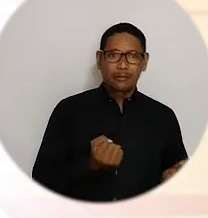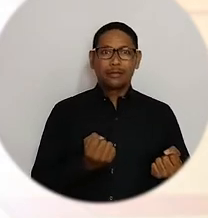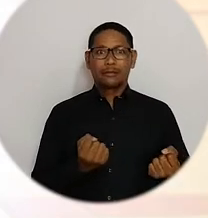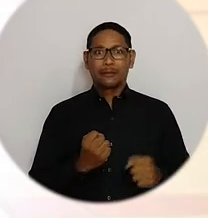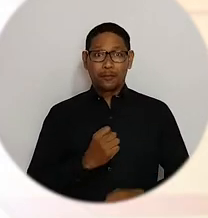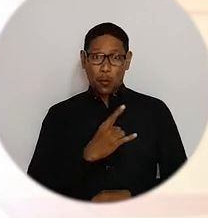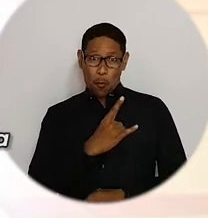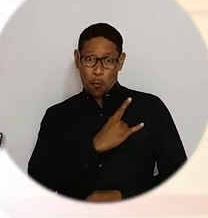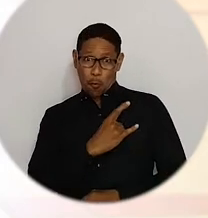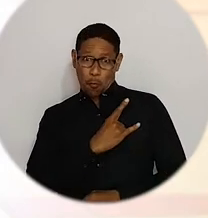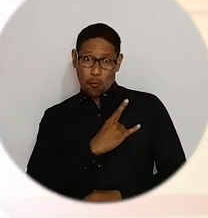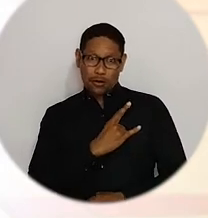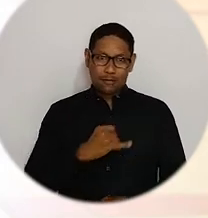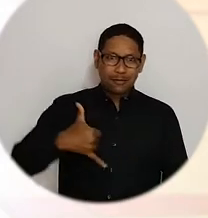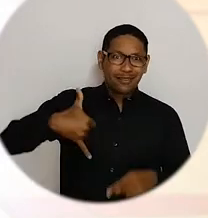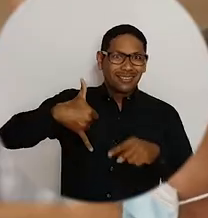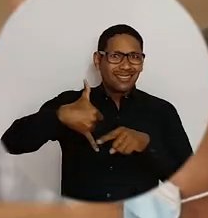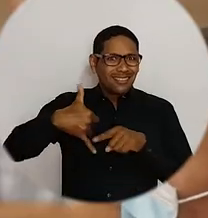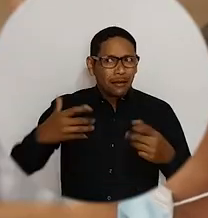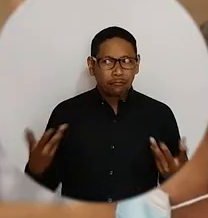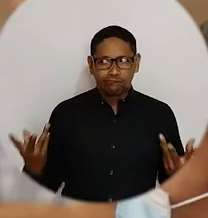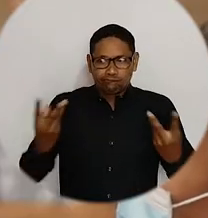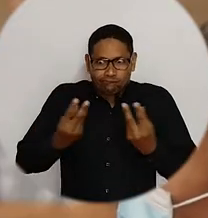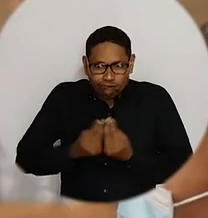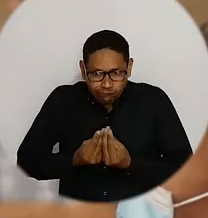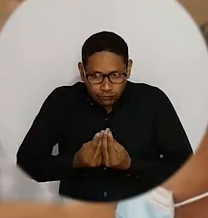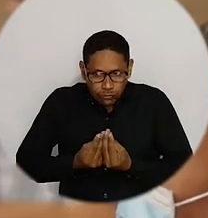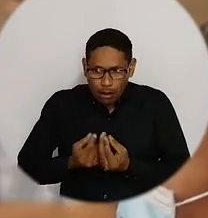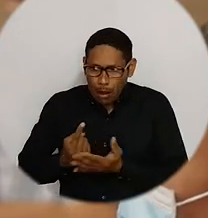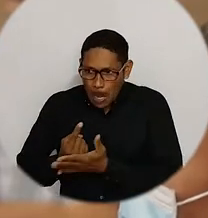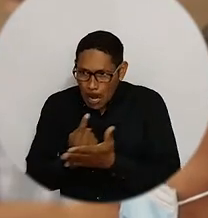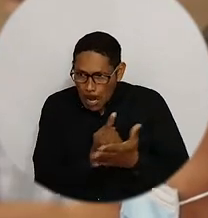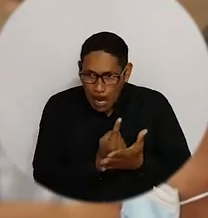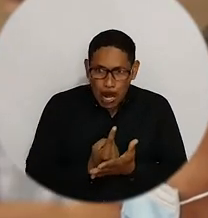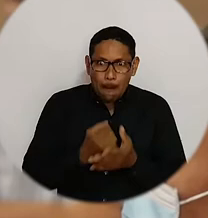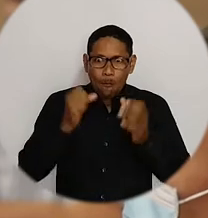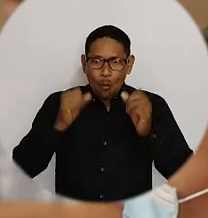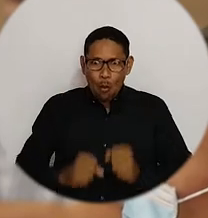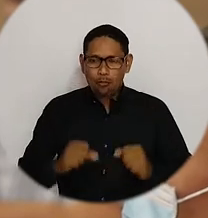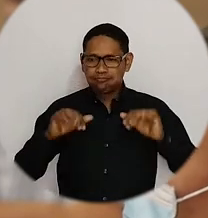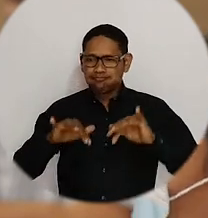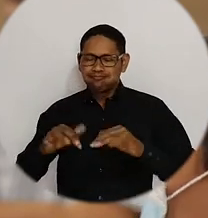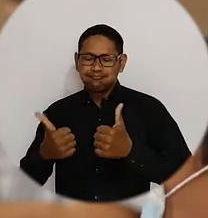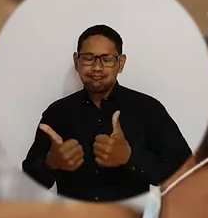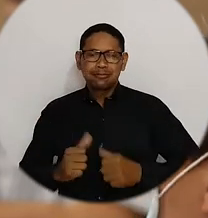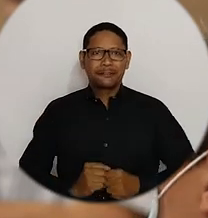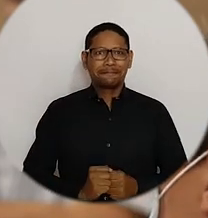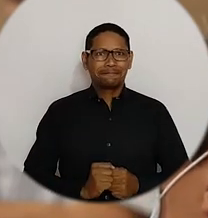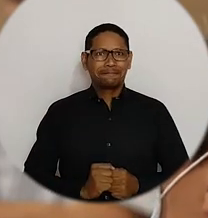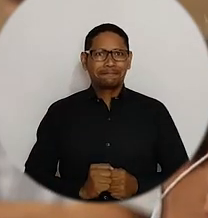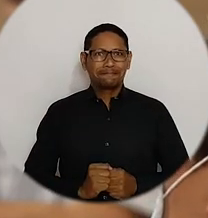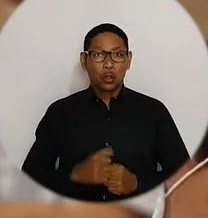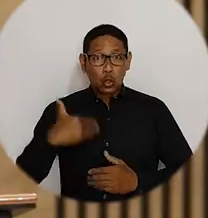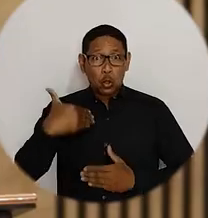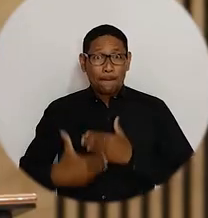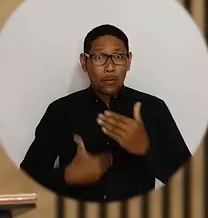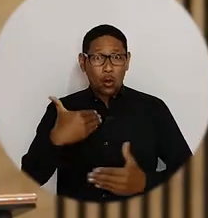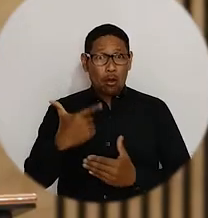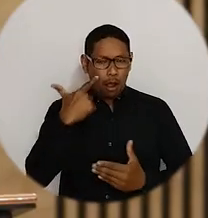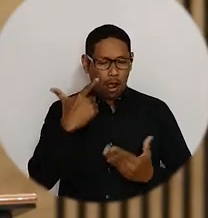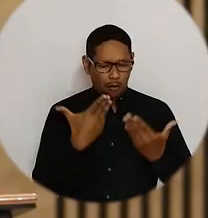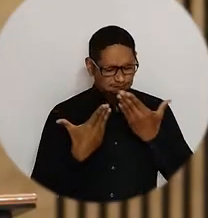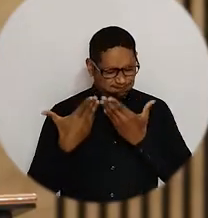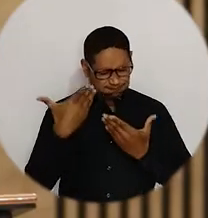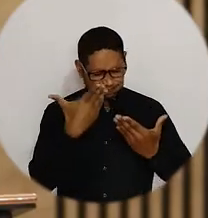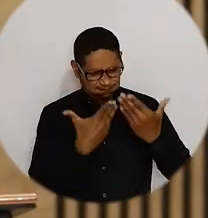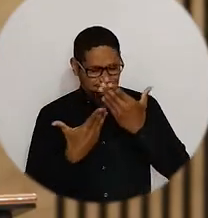tanto la Universidad del Magdalena como la Universidad del Amazonia puedan llegar a cada uno de estos espacios. El evento